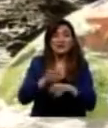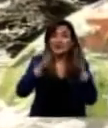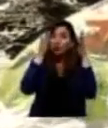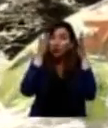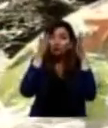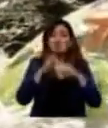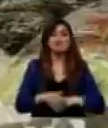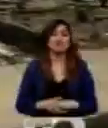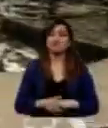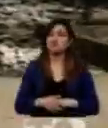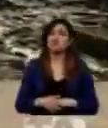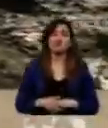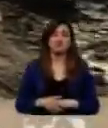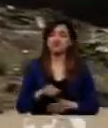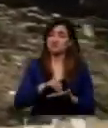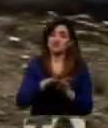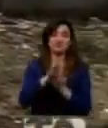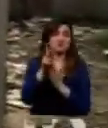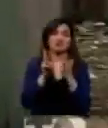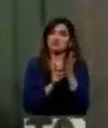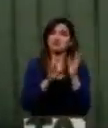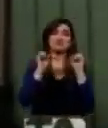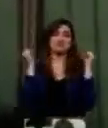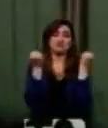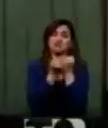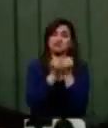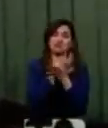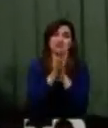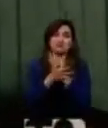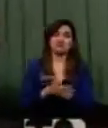locales o el Estado ha podido aplicar programas sociales.